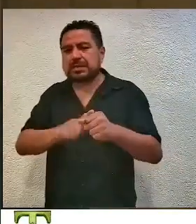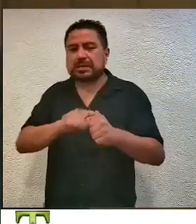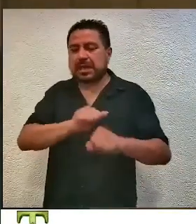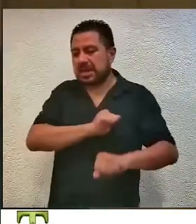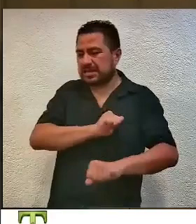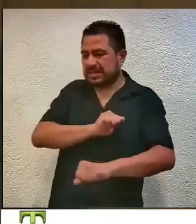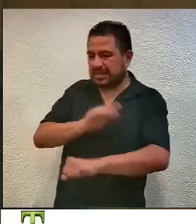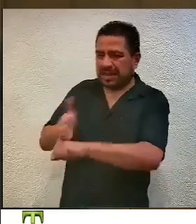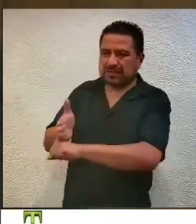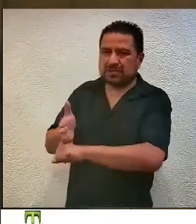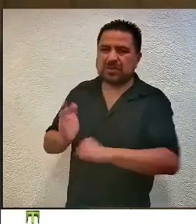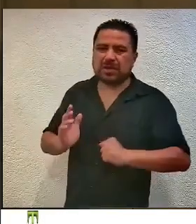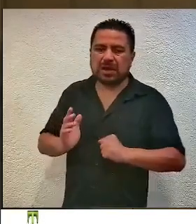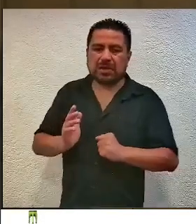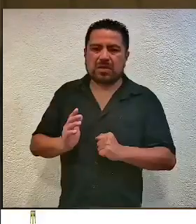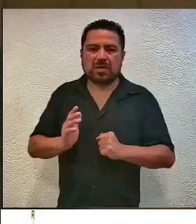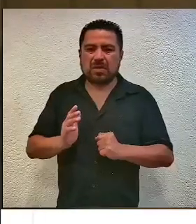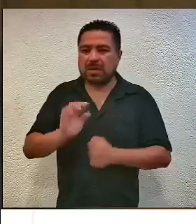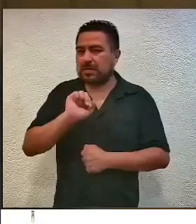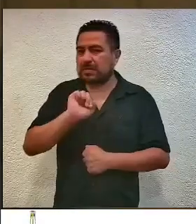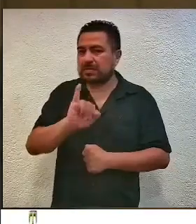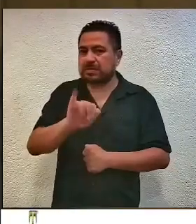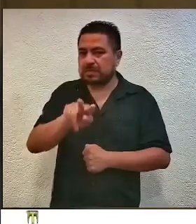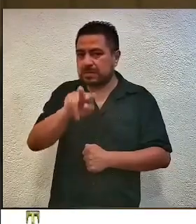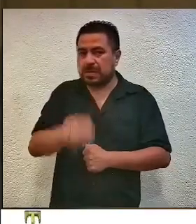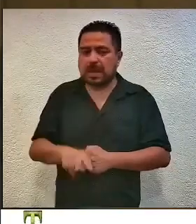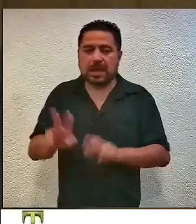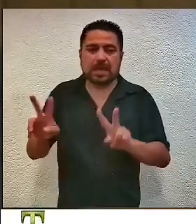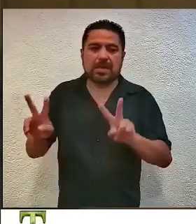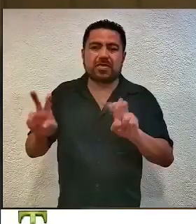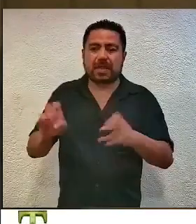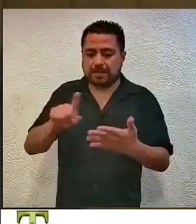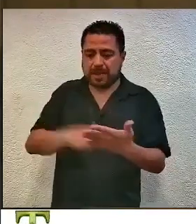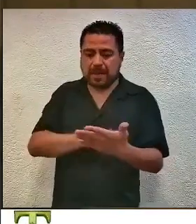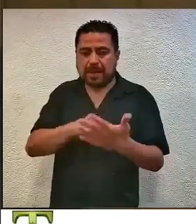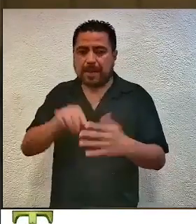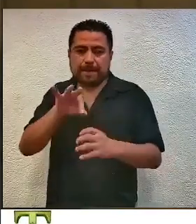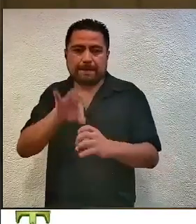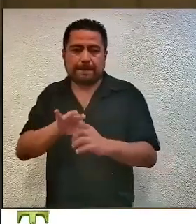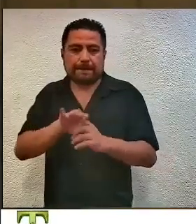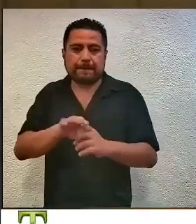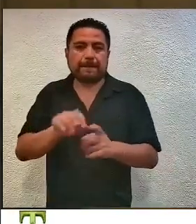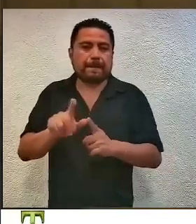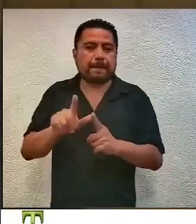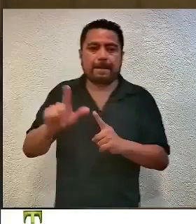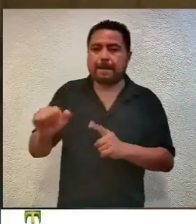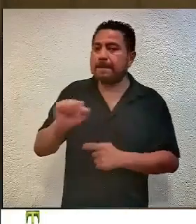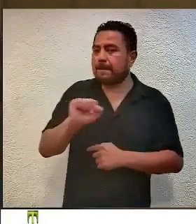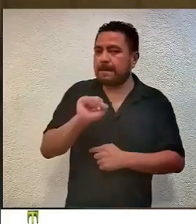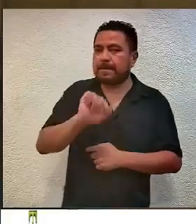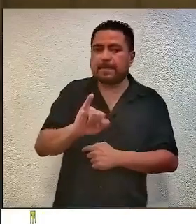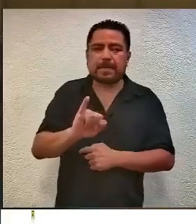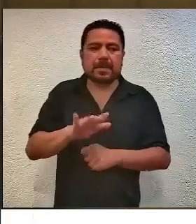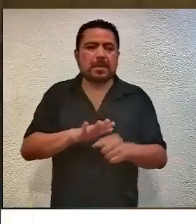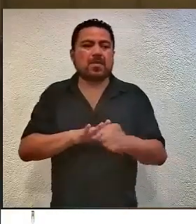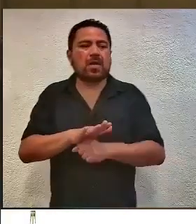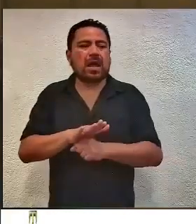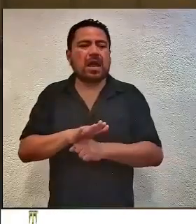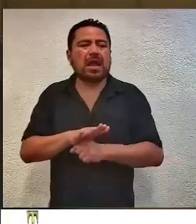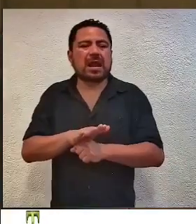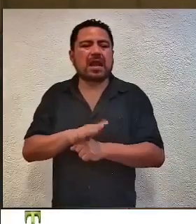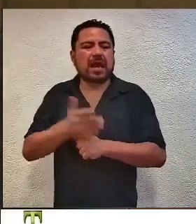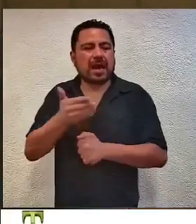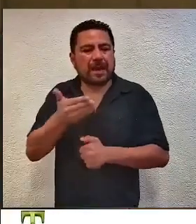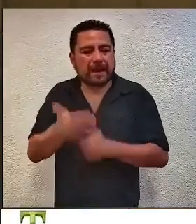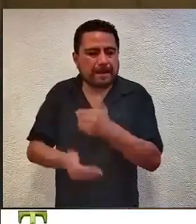sancionadores, que efectivamente son materia electoral y vienen, sí, precisamente de un